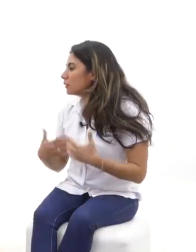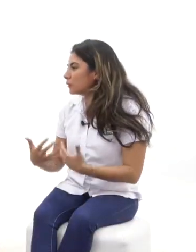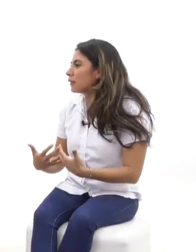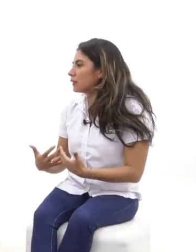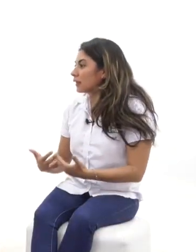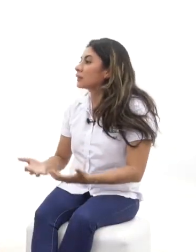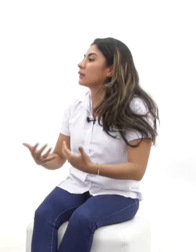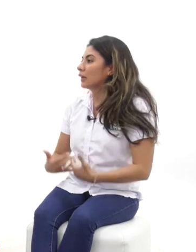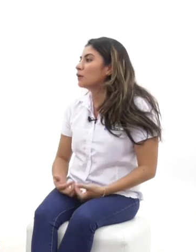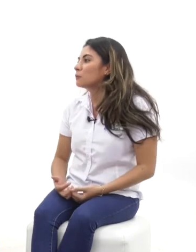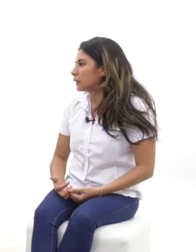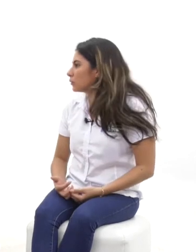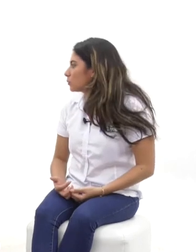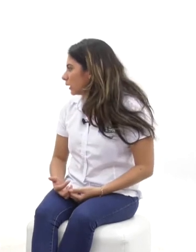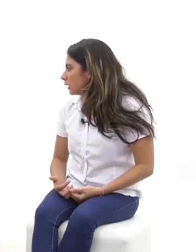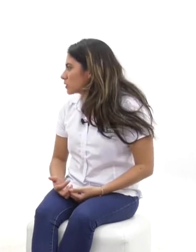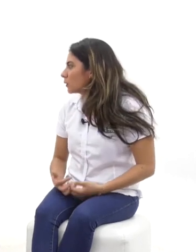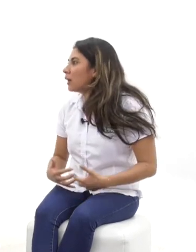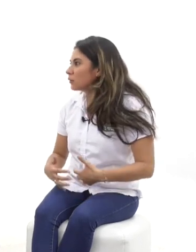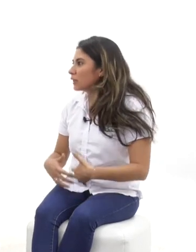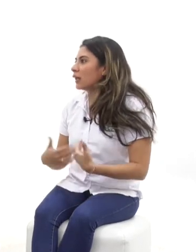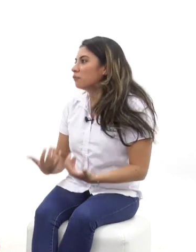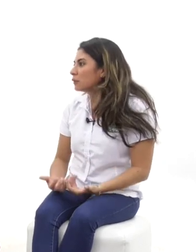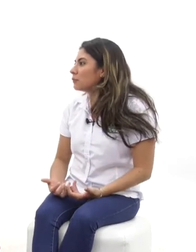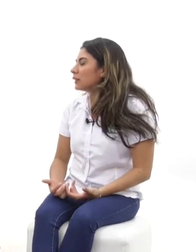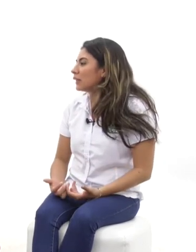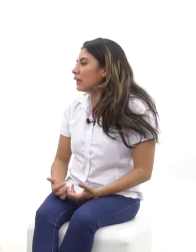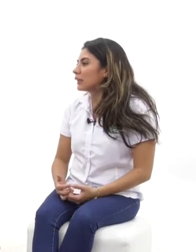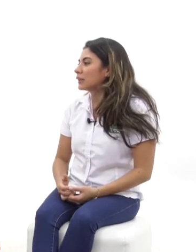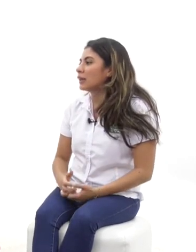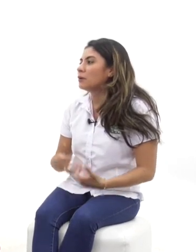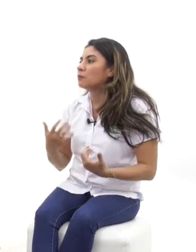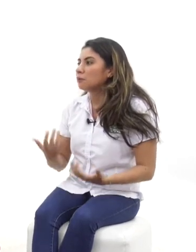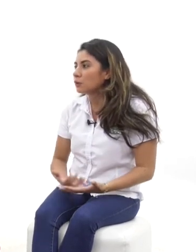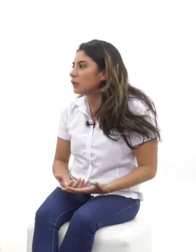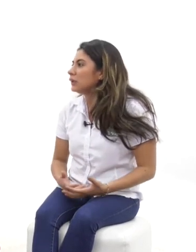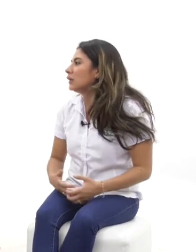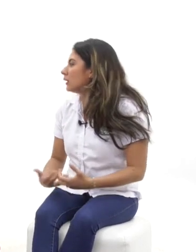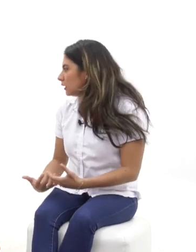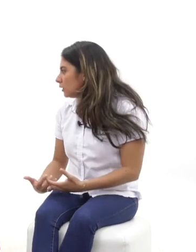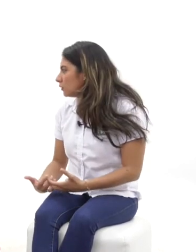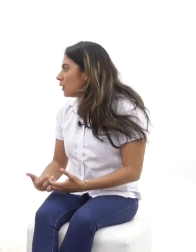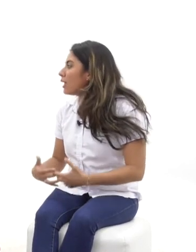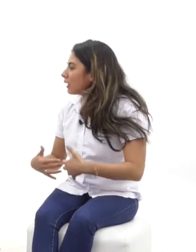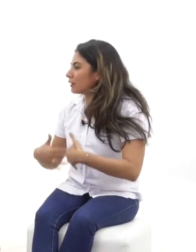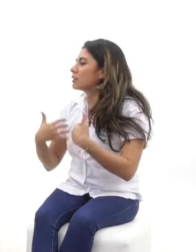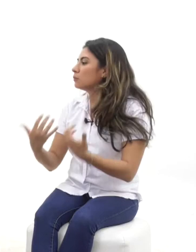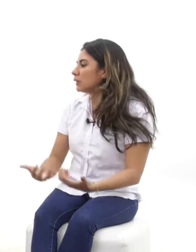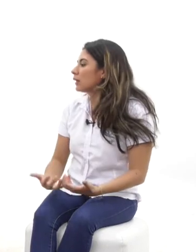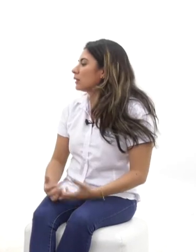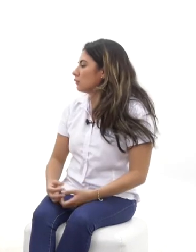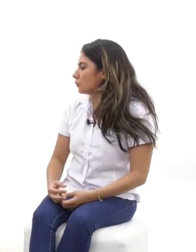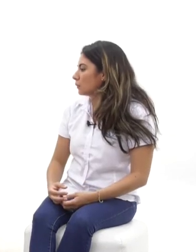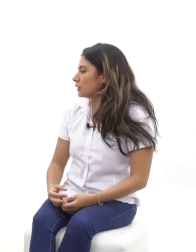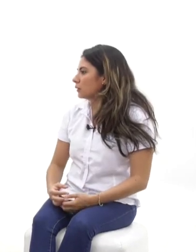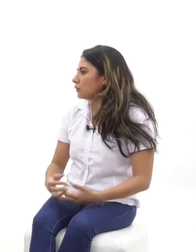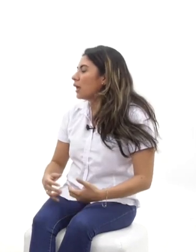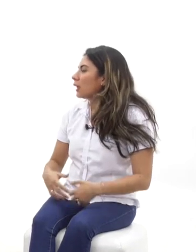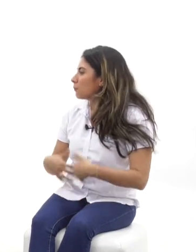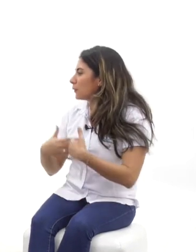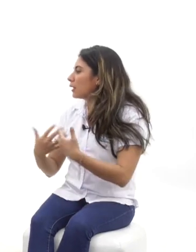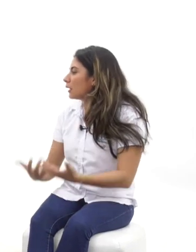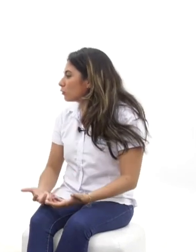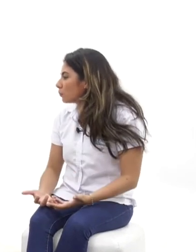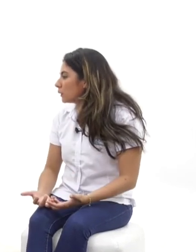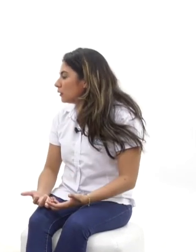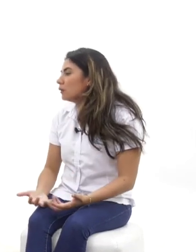que realmente ustedes sientan que se están cumpliendo sus derechos. Entonces, es fundamental que sean los mismos niñas y niños que transmitan esa información,